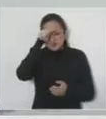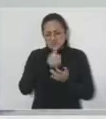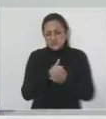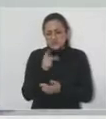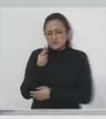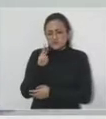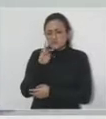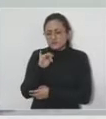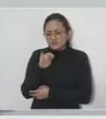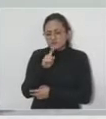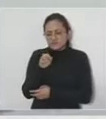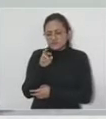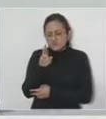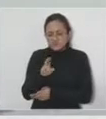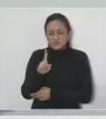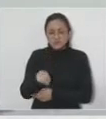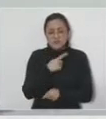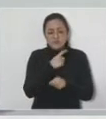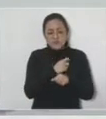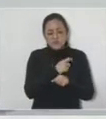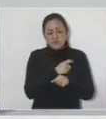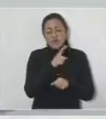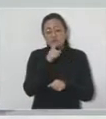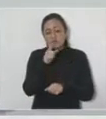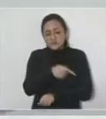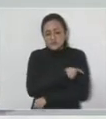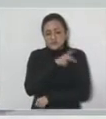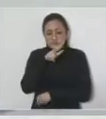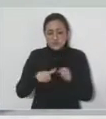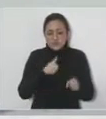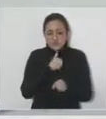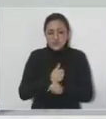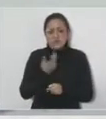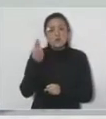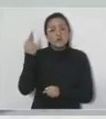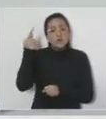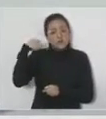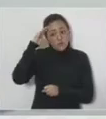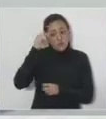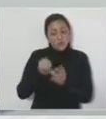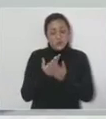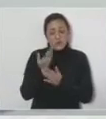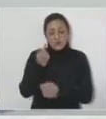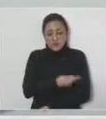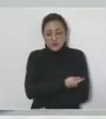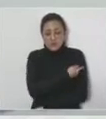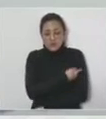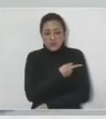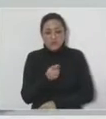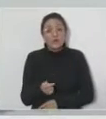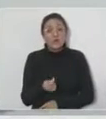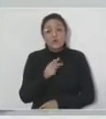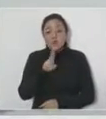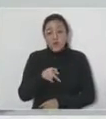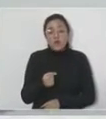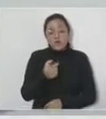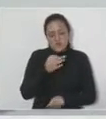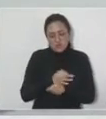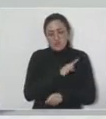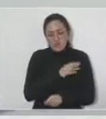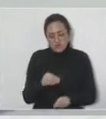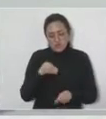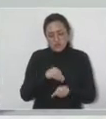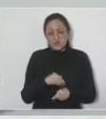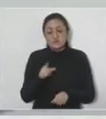Pfizer. Primera dosis para 18 años y más con el biológico cubano, para las personas que nunca se han aplicado la vacuna